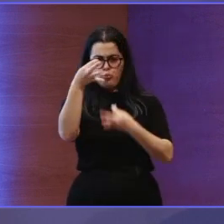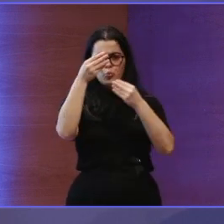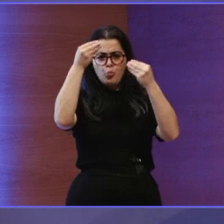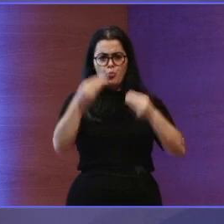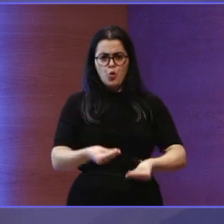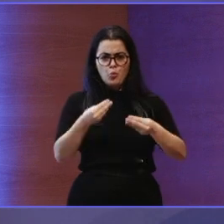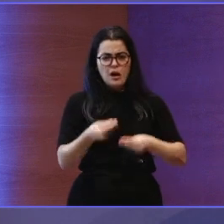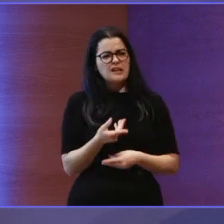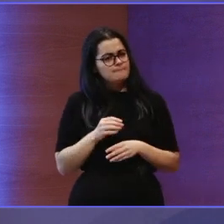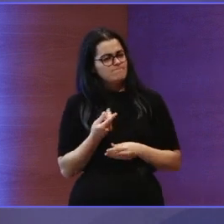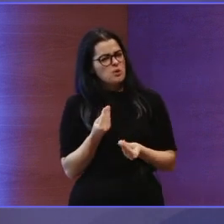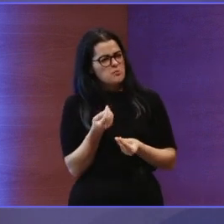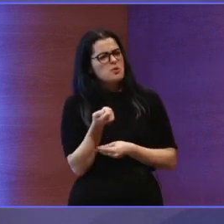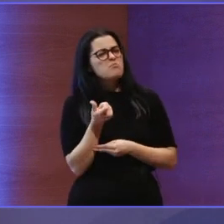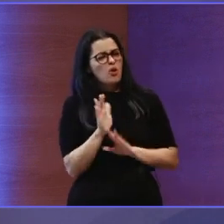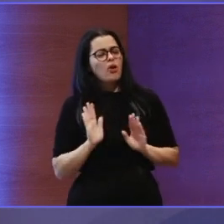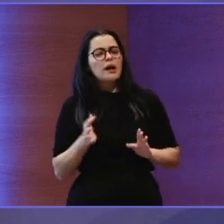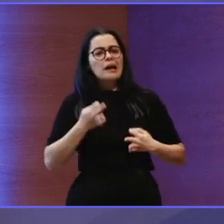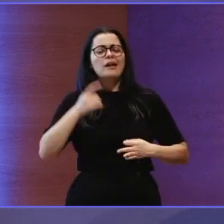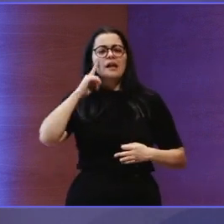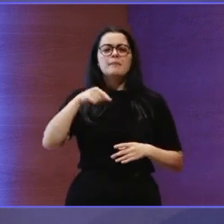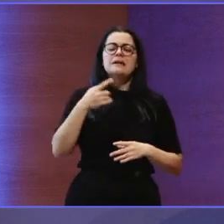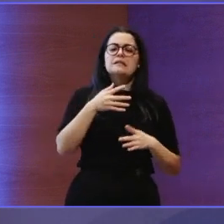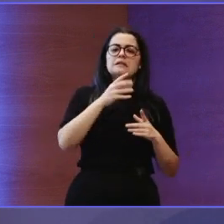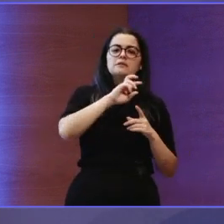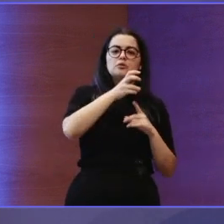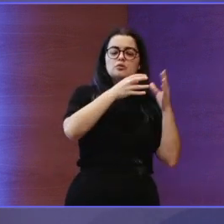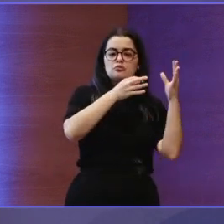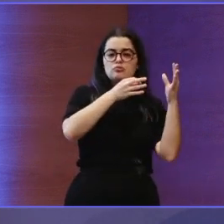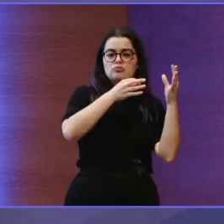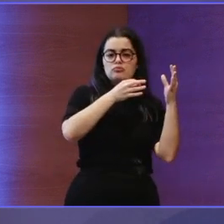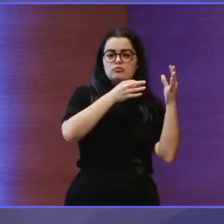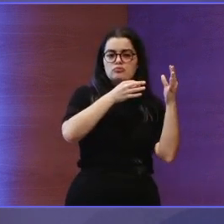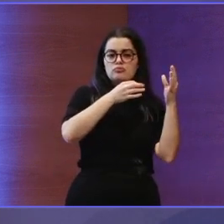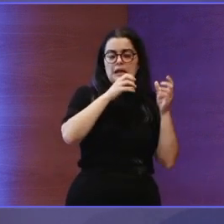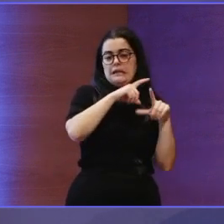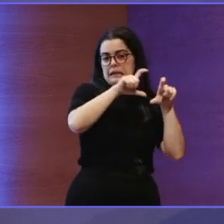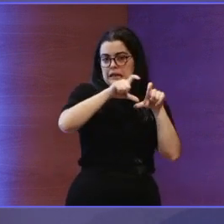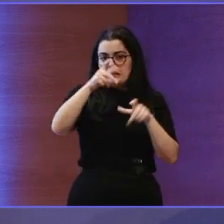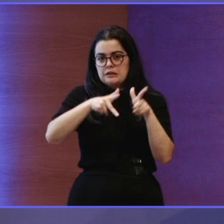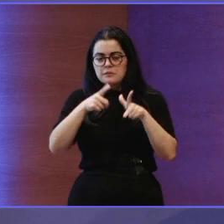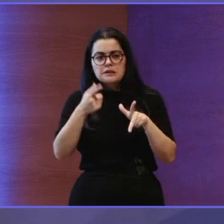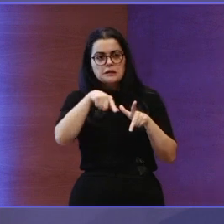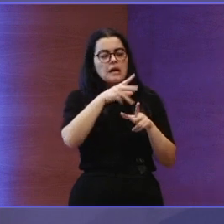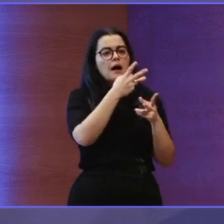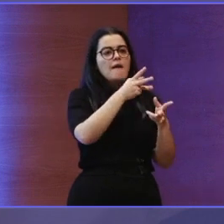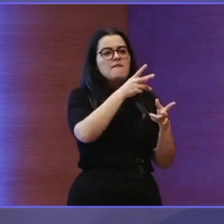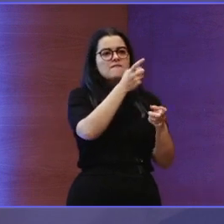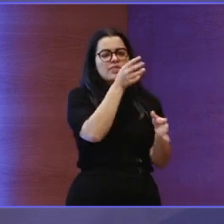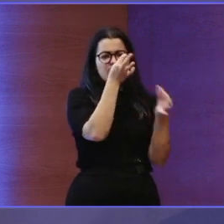que usamos demasiado poco poco y a los datos que generan las haciendas las tres haciendas vascas tienen datos